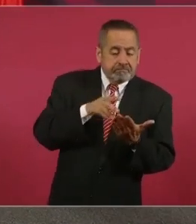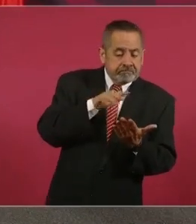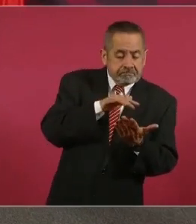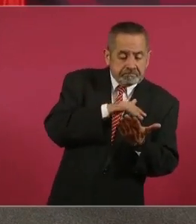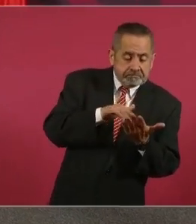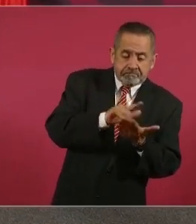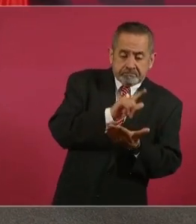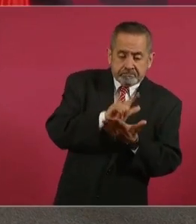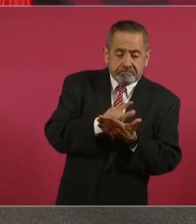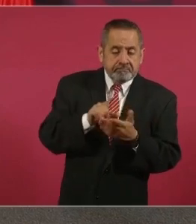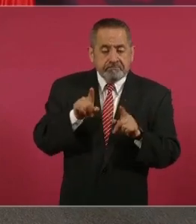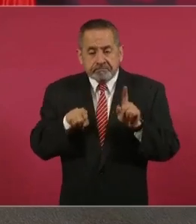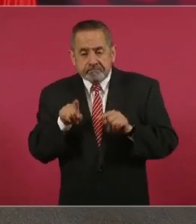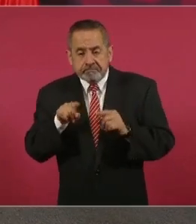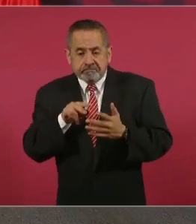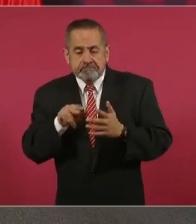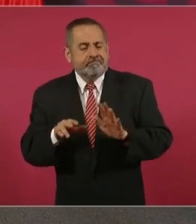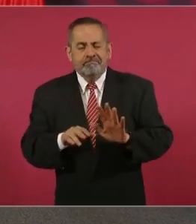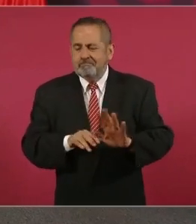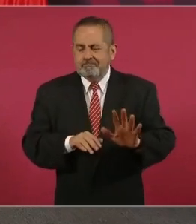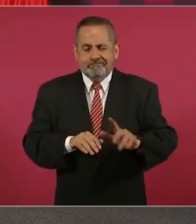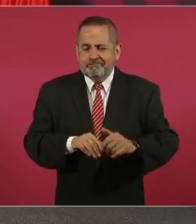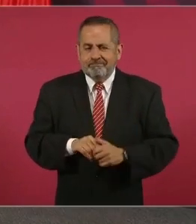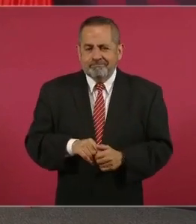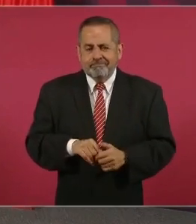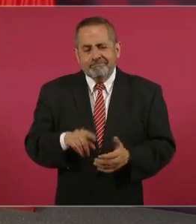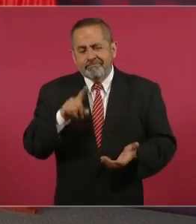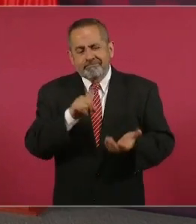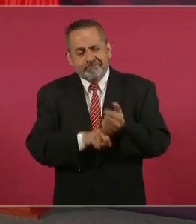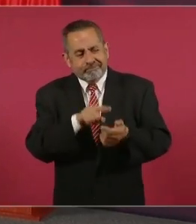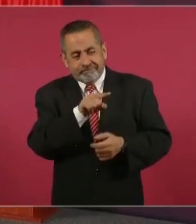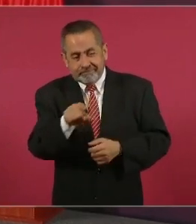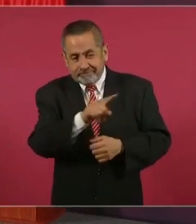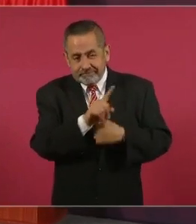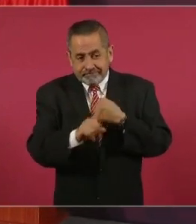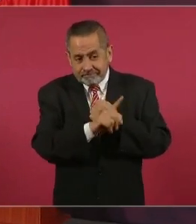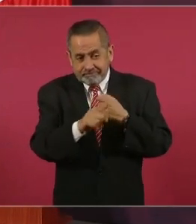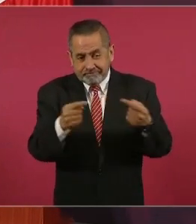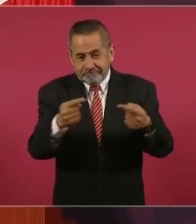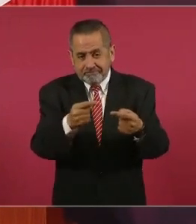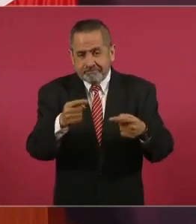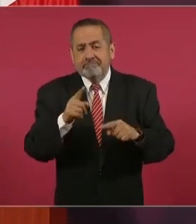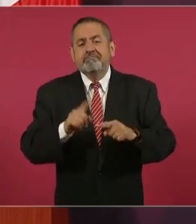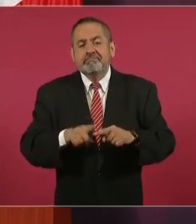leyes. Es un asunto fundamentalmente